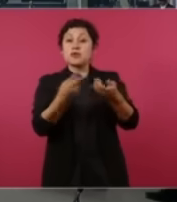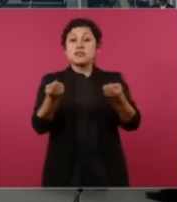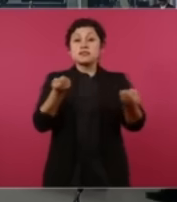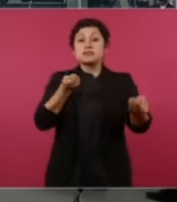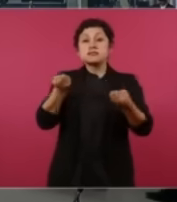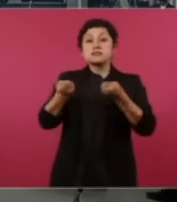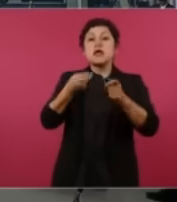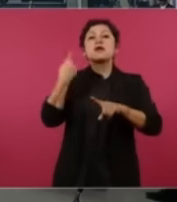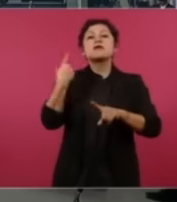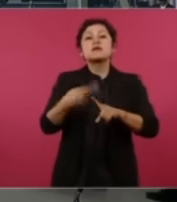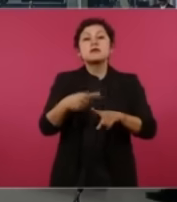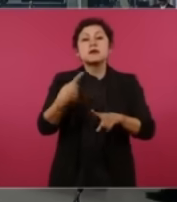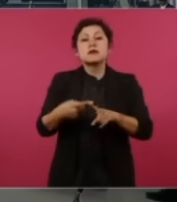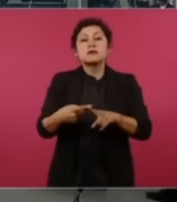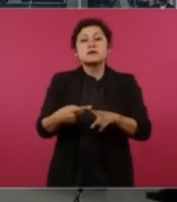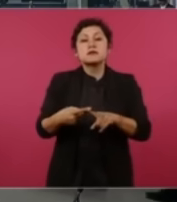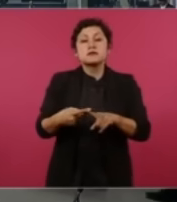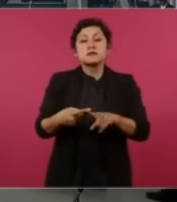Porque